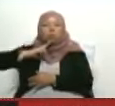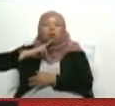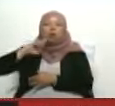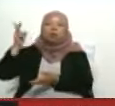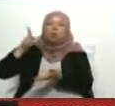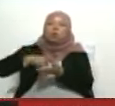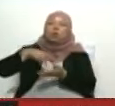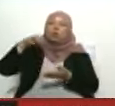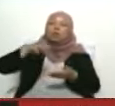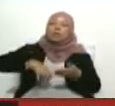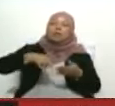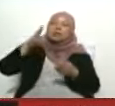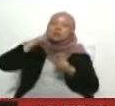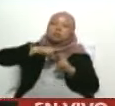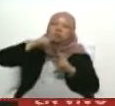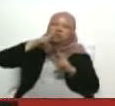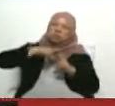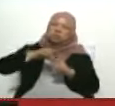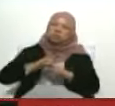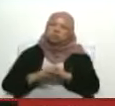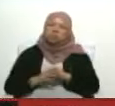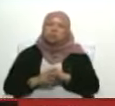en el estado Táchira,